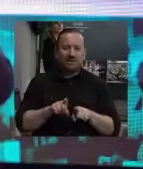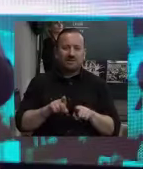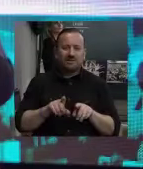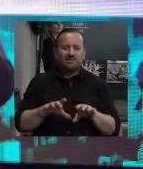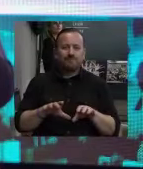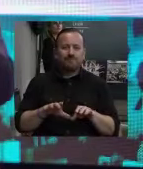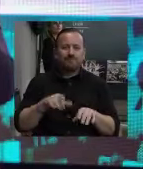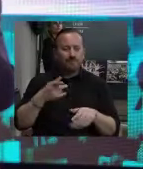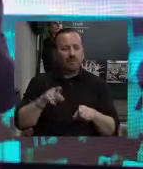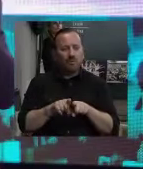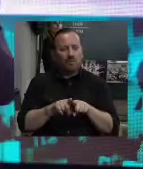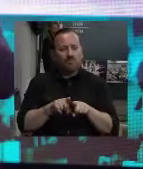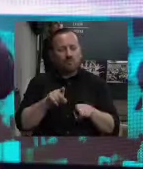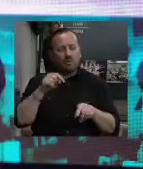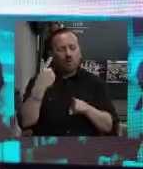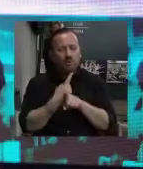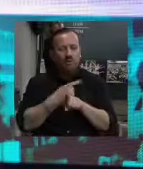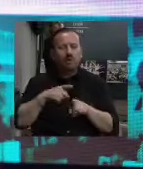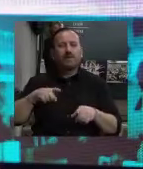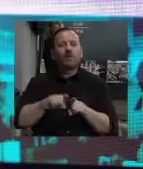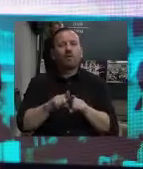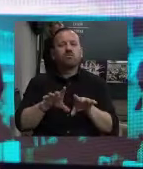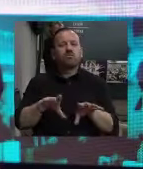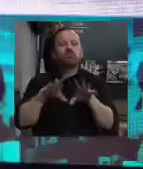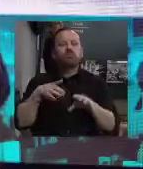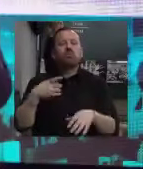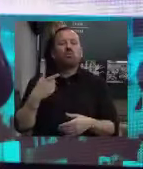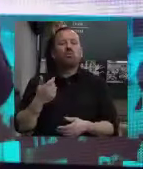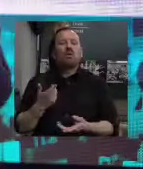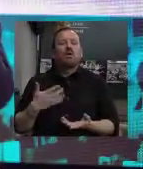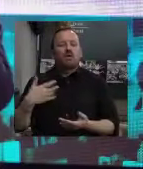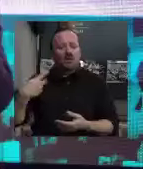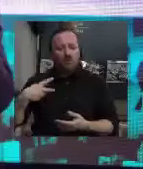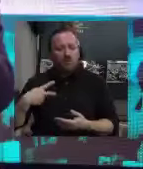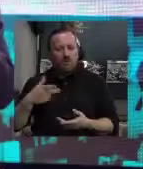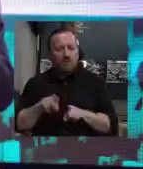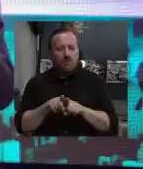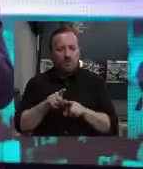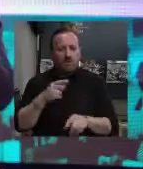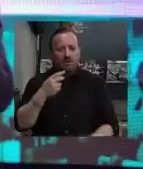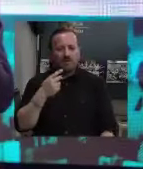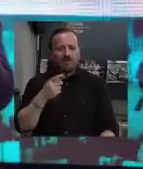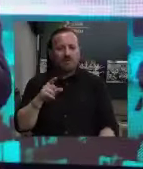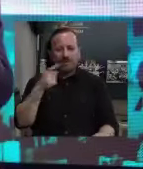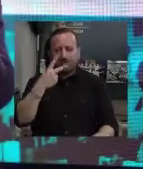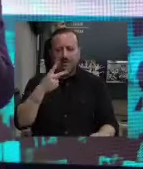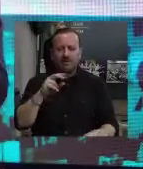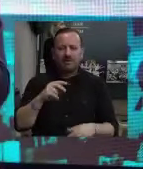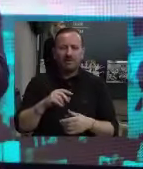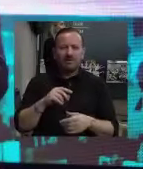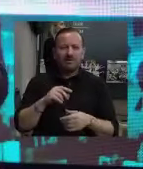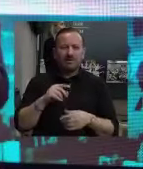cosas eso es lo que hoy hablamos de evaluar el impacto de generar un roe social un esroy realmente